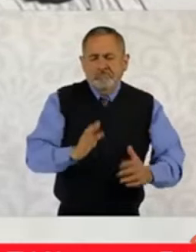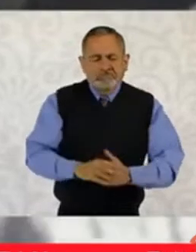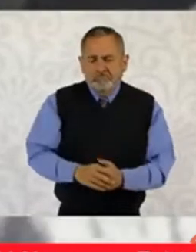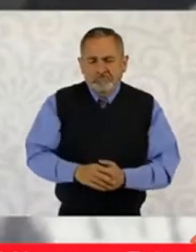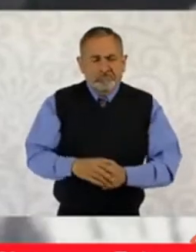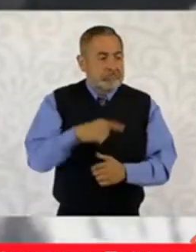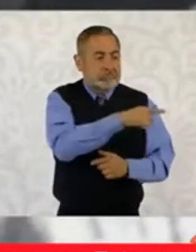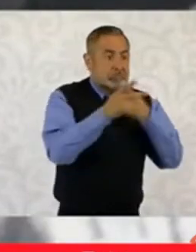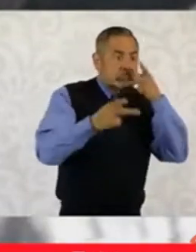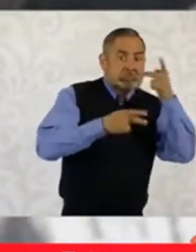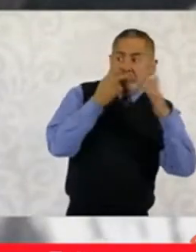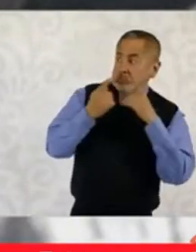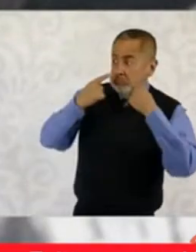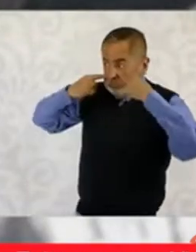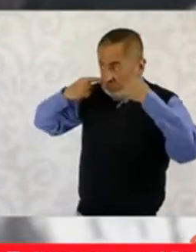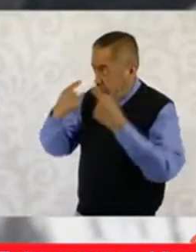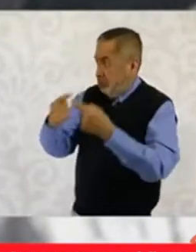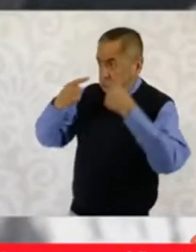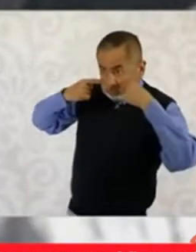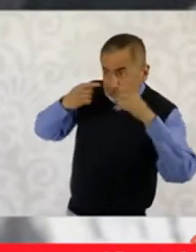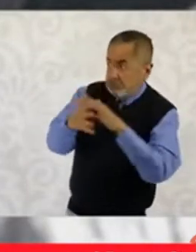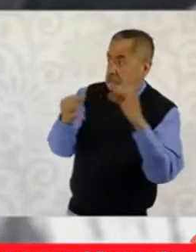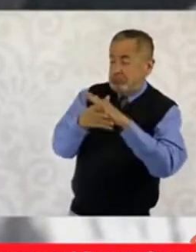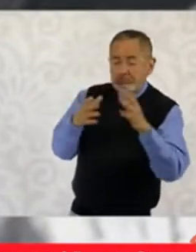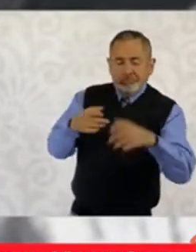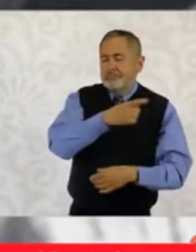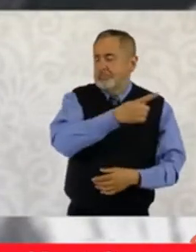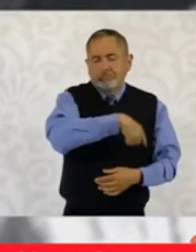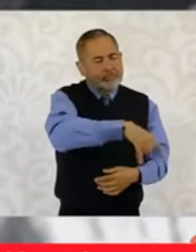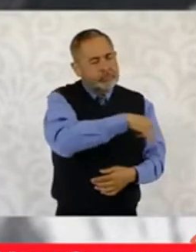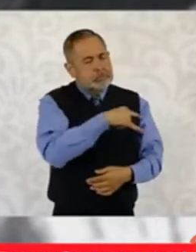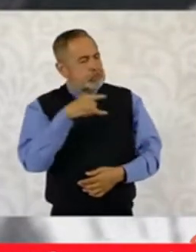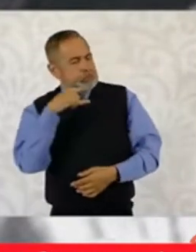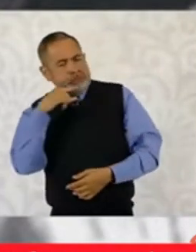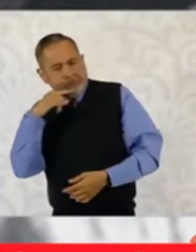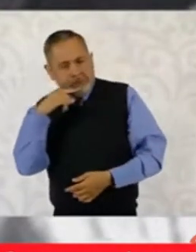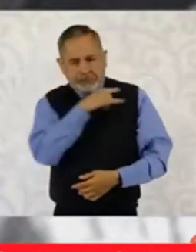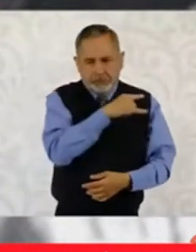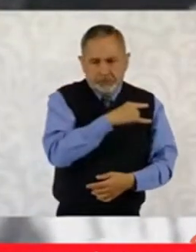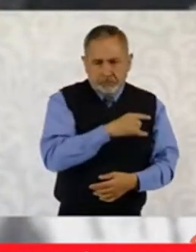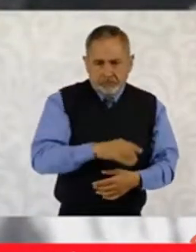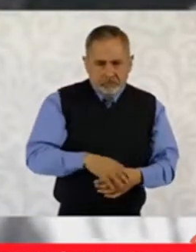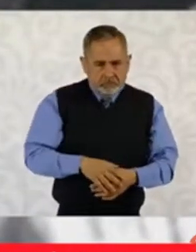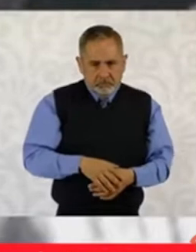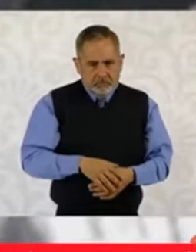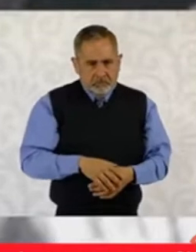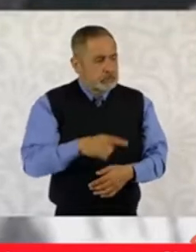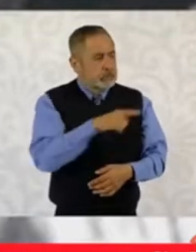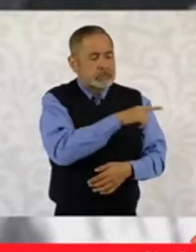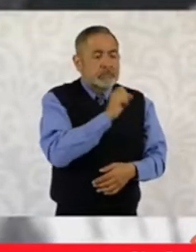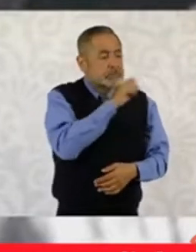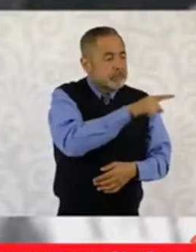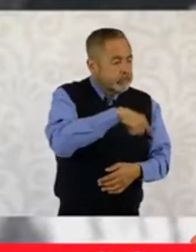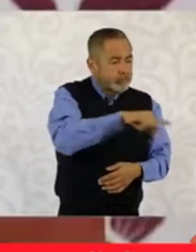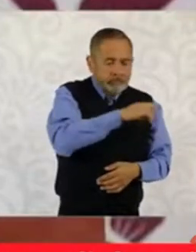que usan esto de una manera muy hipócrita, porque primero debían hacerse una